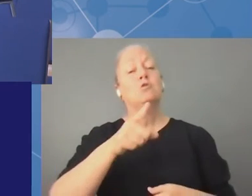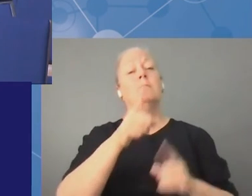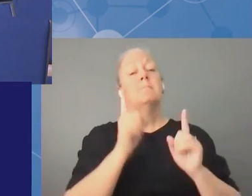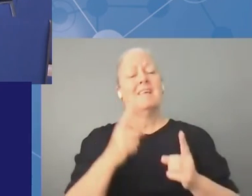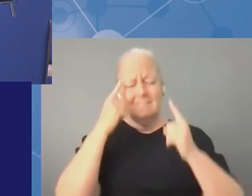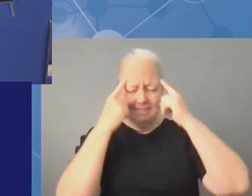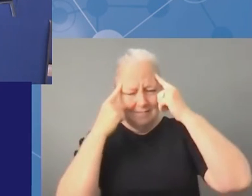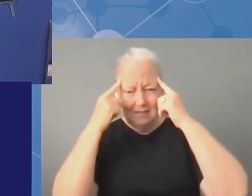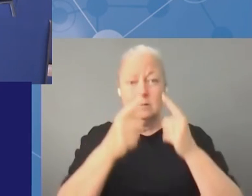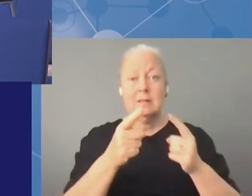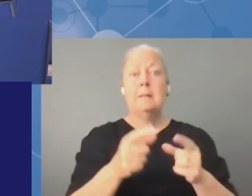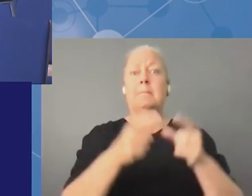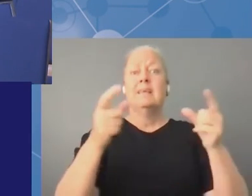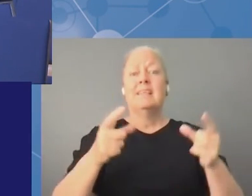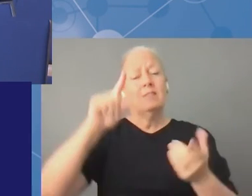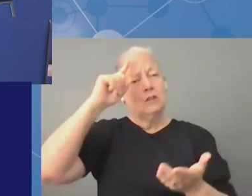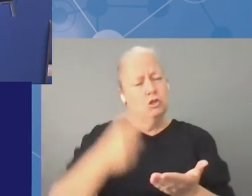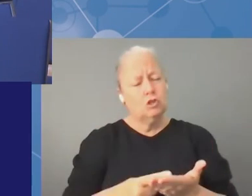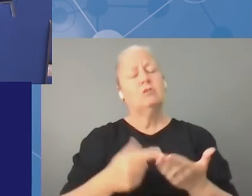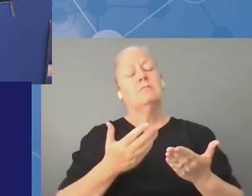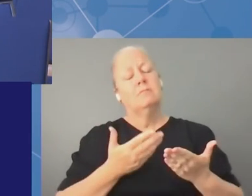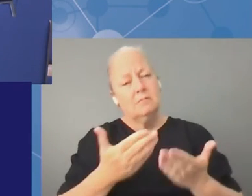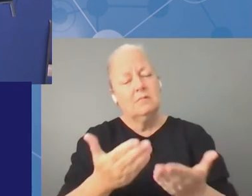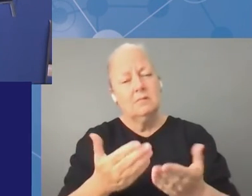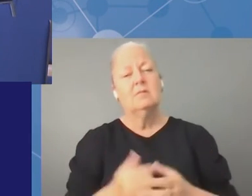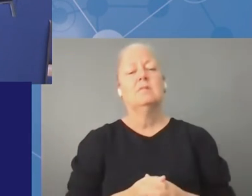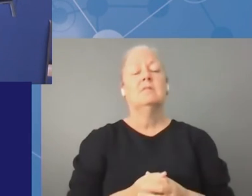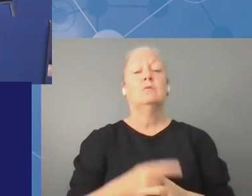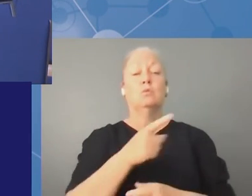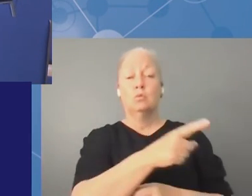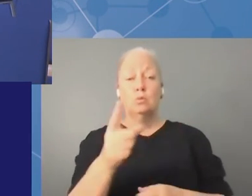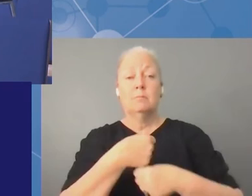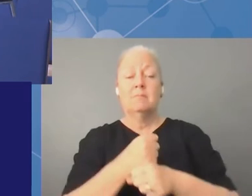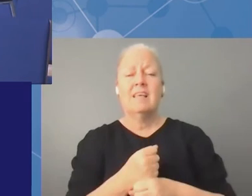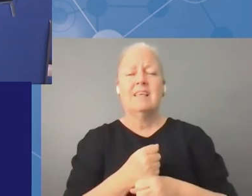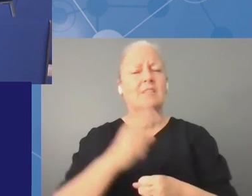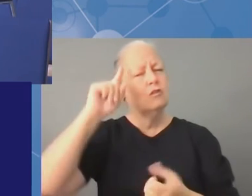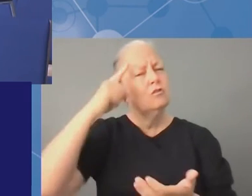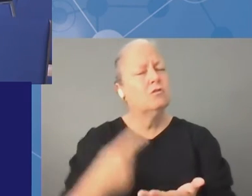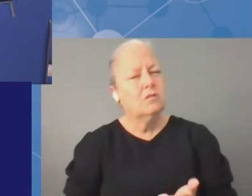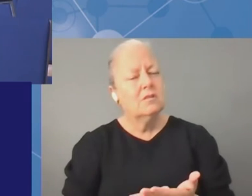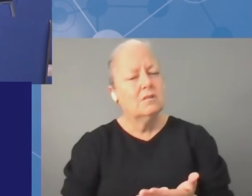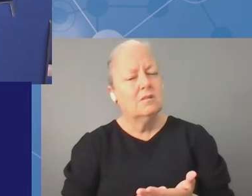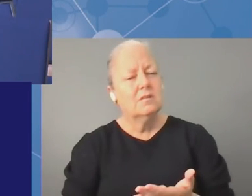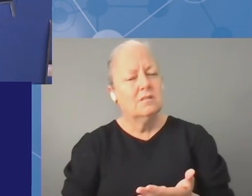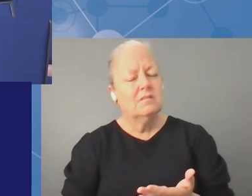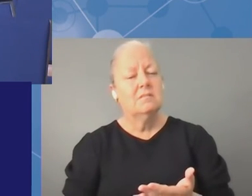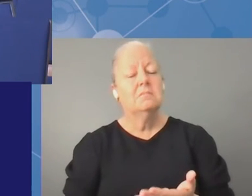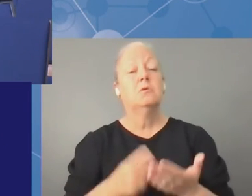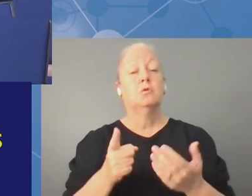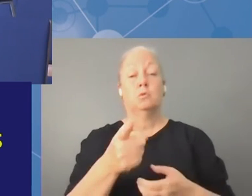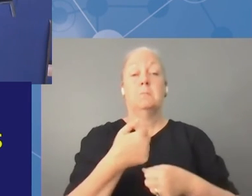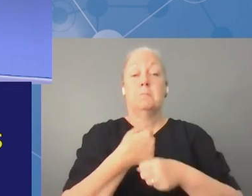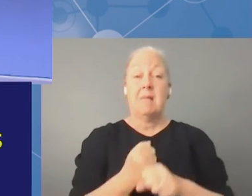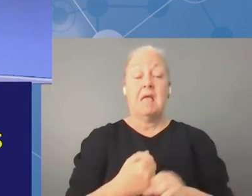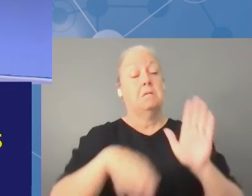se toman en cuenta. No nos olvidemos de que el futuro del mundo depende de los jóvenes, así que tenemos que ser considerados en este proceso de